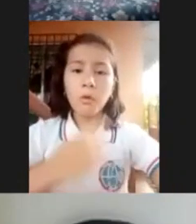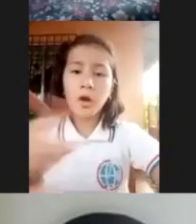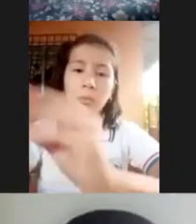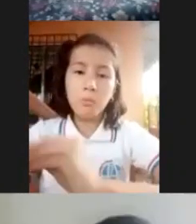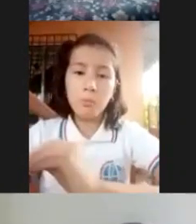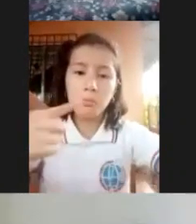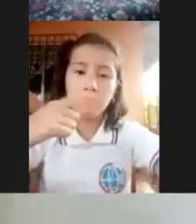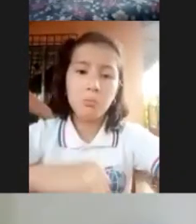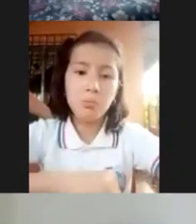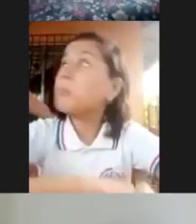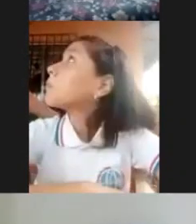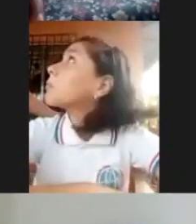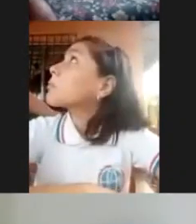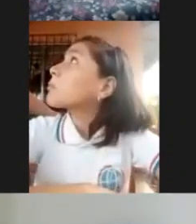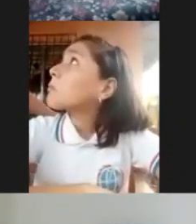Ya vine.